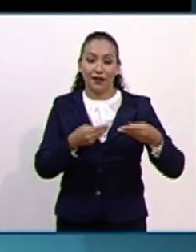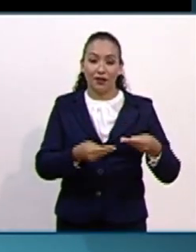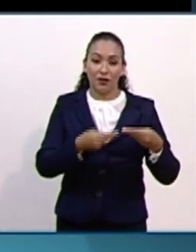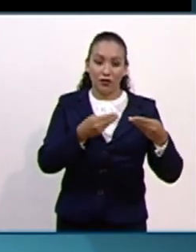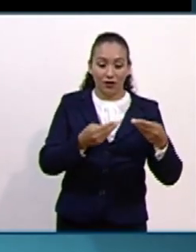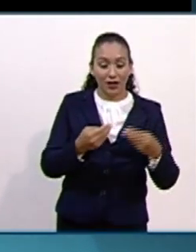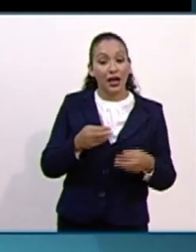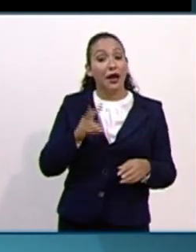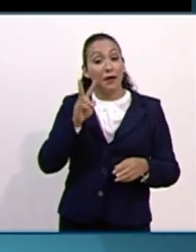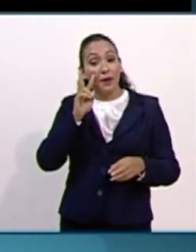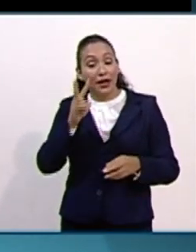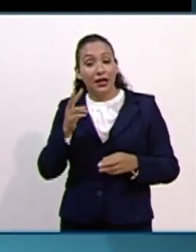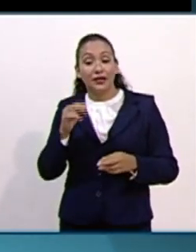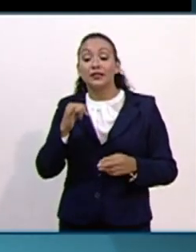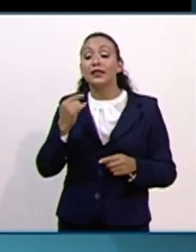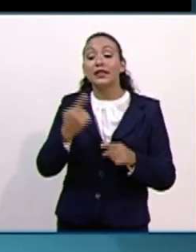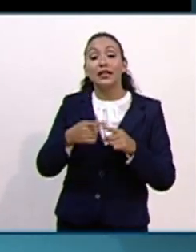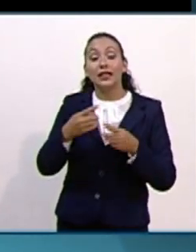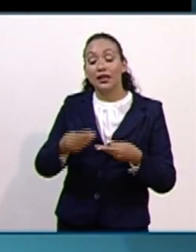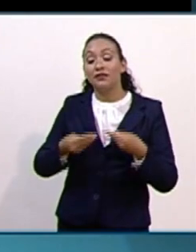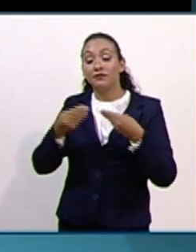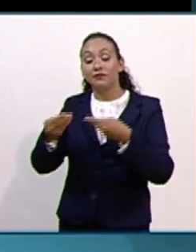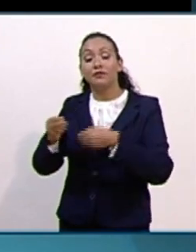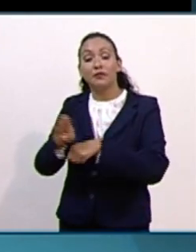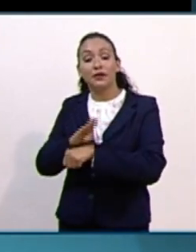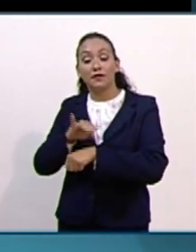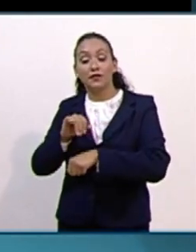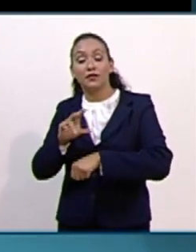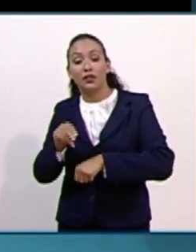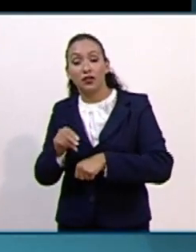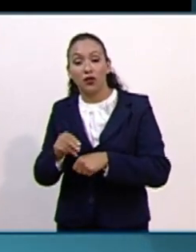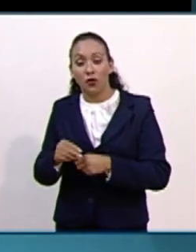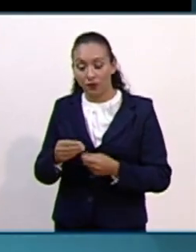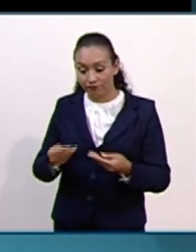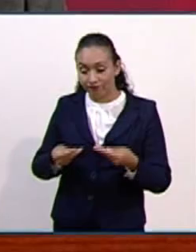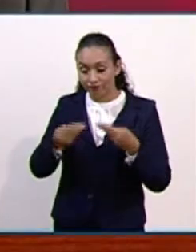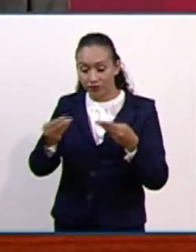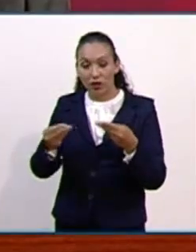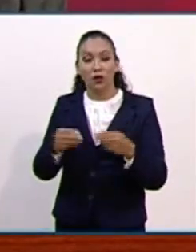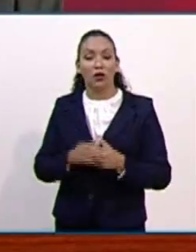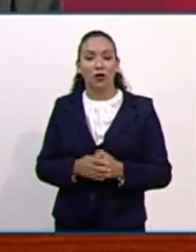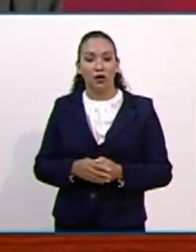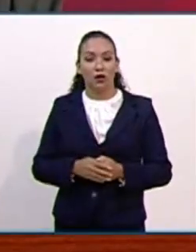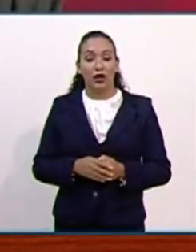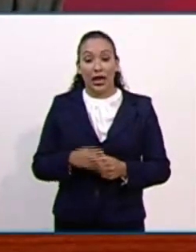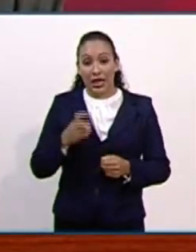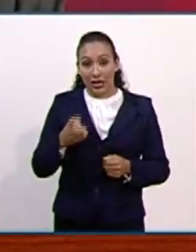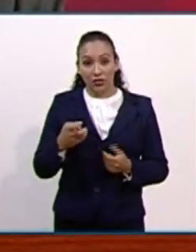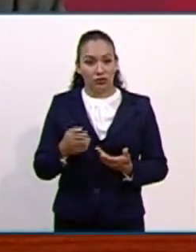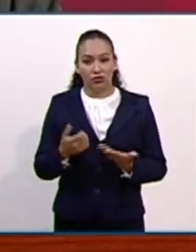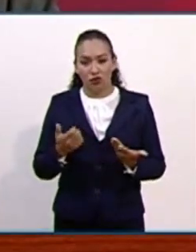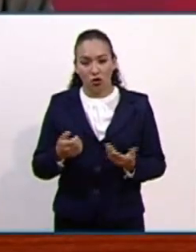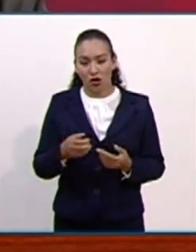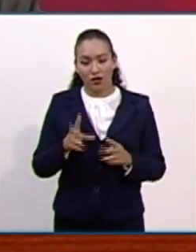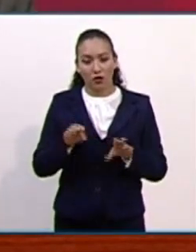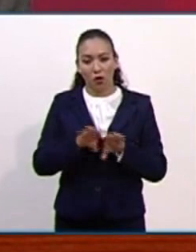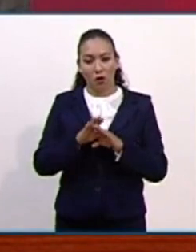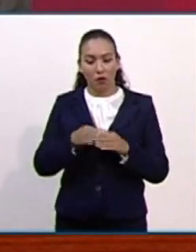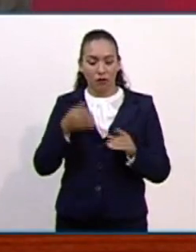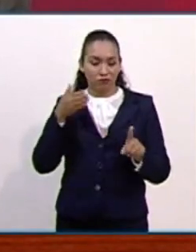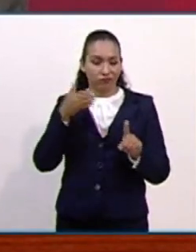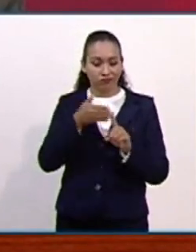de decidir a quién conceder este beneficio de manera exclusiva y arbitraria no garantiza imparcialidad